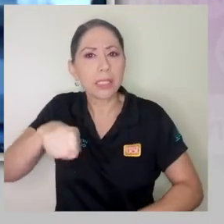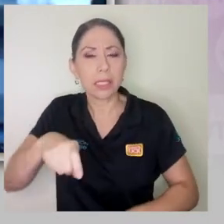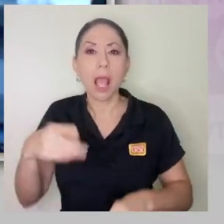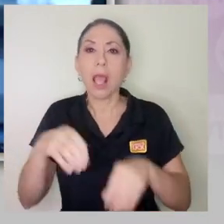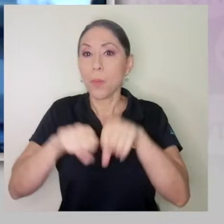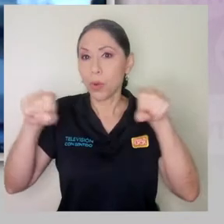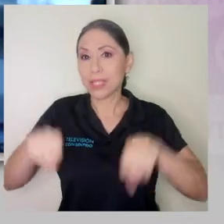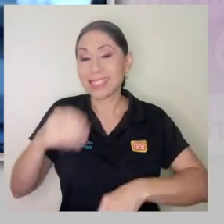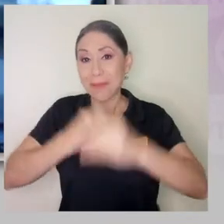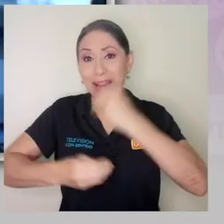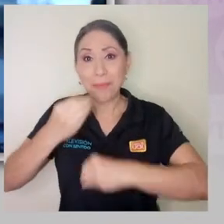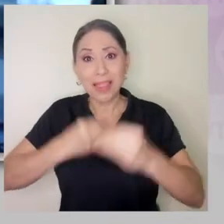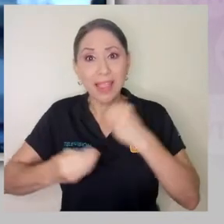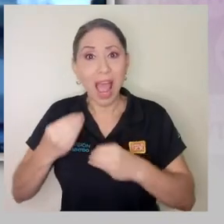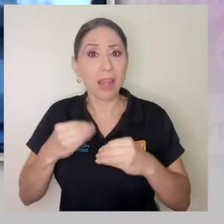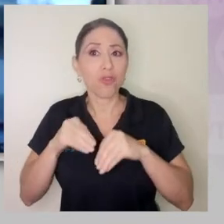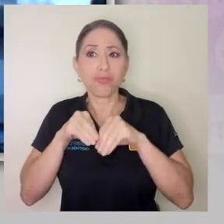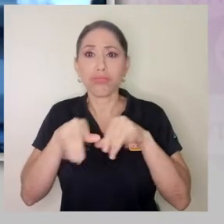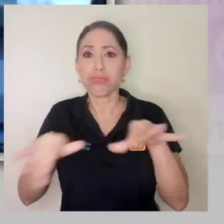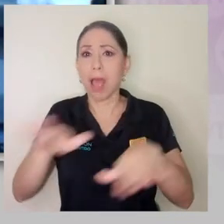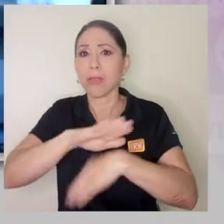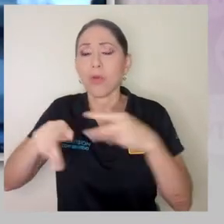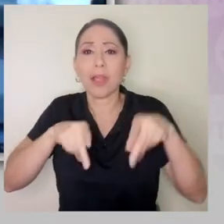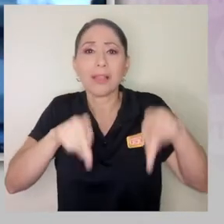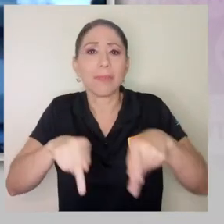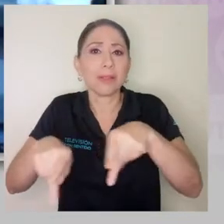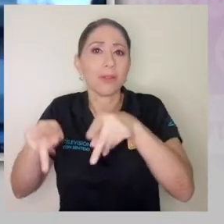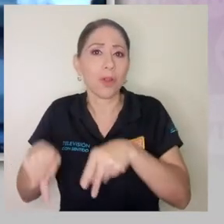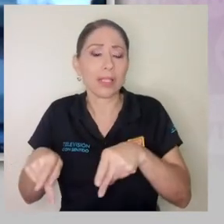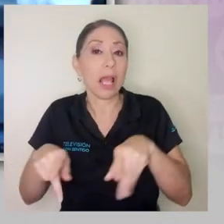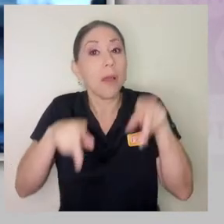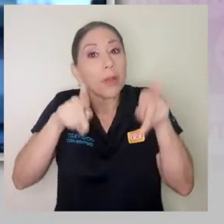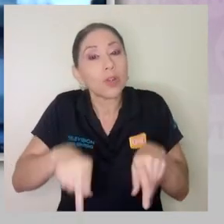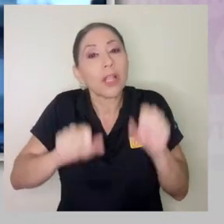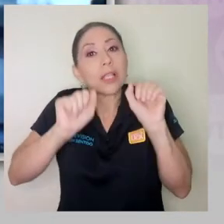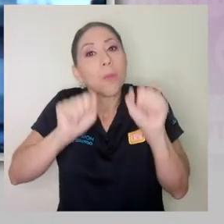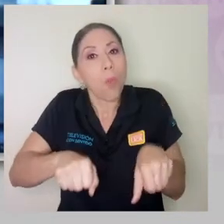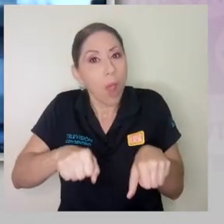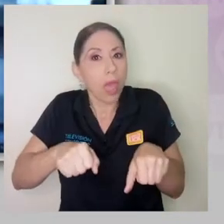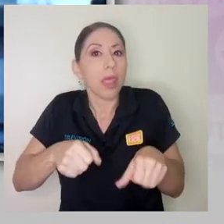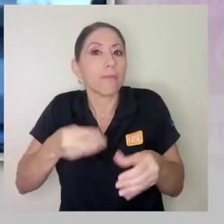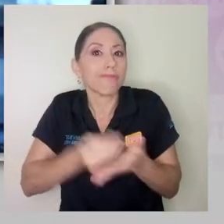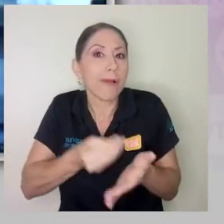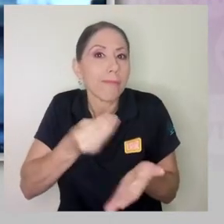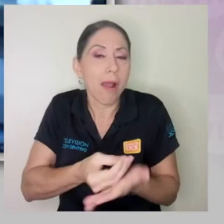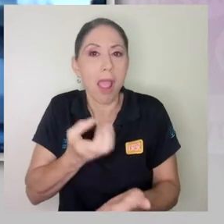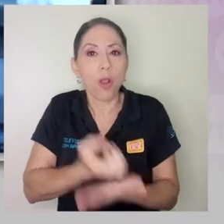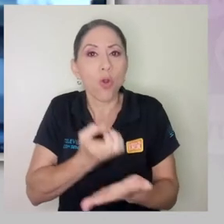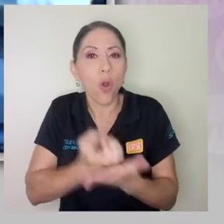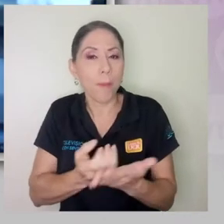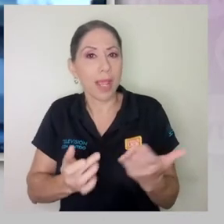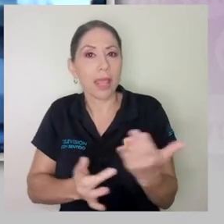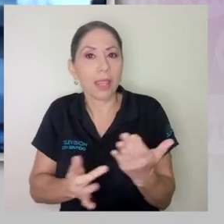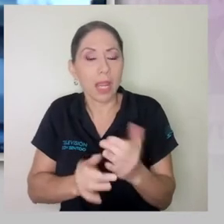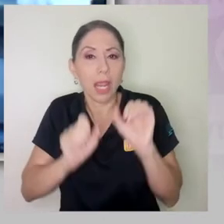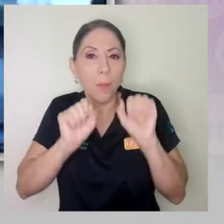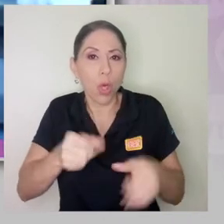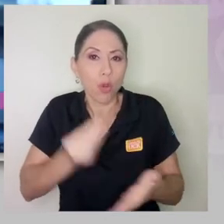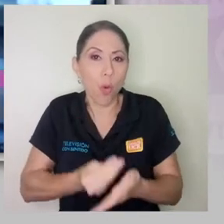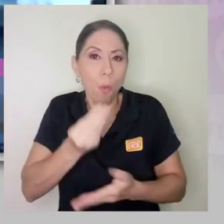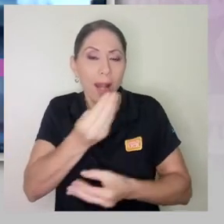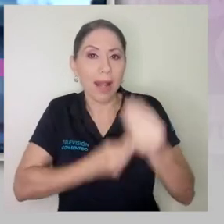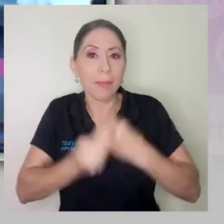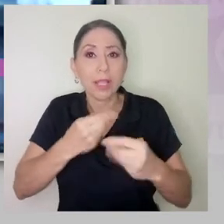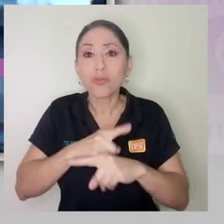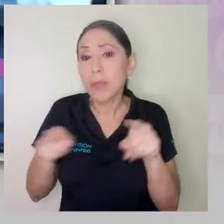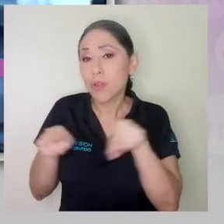realmente nos abarca a todos, desde los que están en capacidad económica y técnica de poder acceder a los alimentos, pero también de quienes tal vez